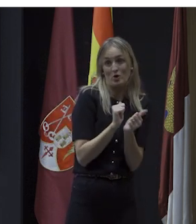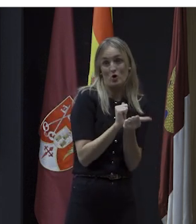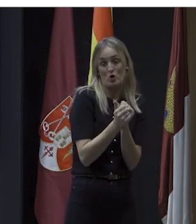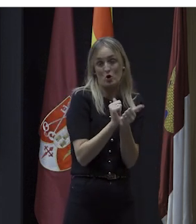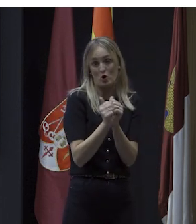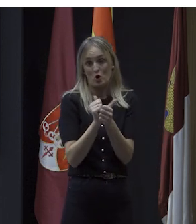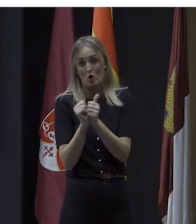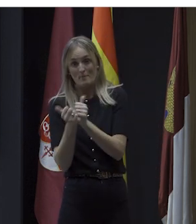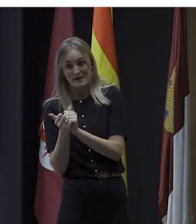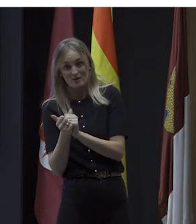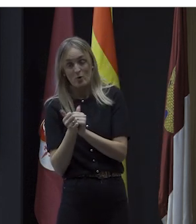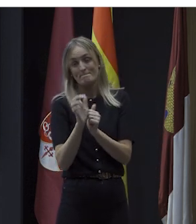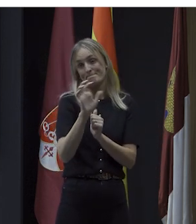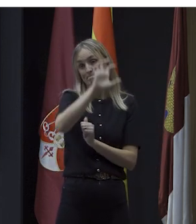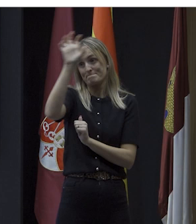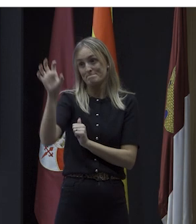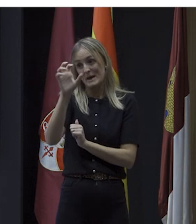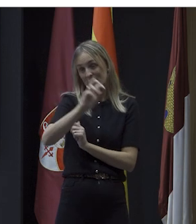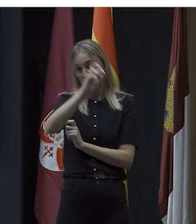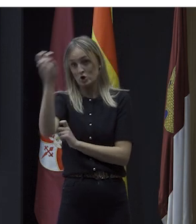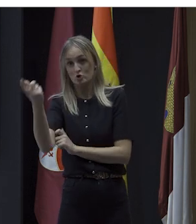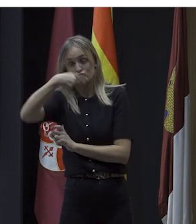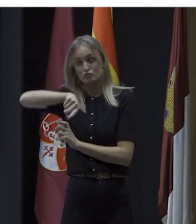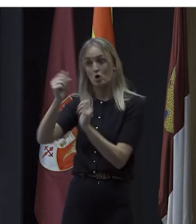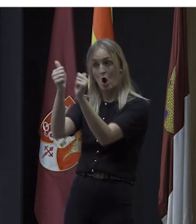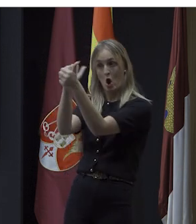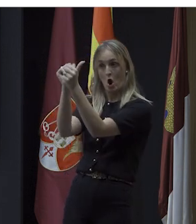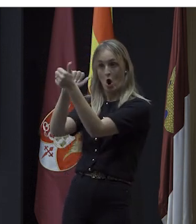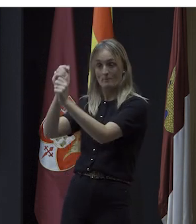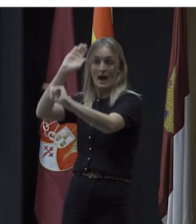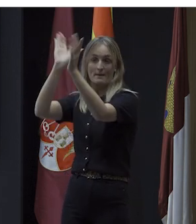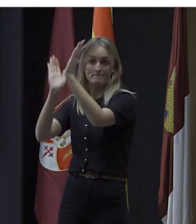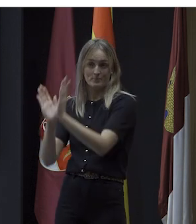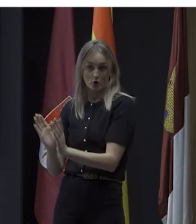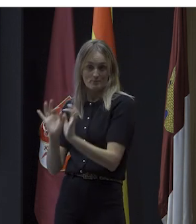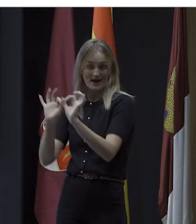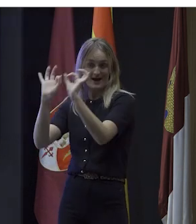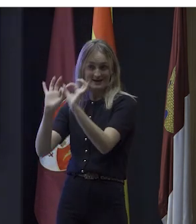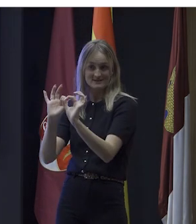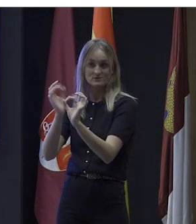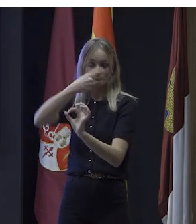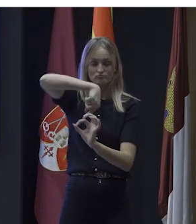trasladando a otros países, con lo cual nosotros lo único que tuvimos que hacer era copiar todo este tipo de programas y aplicarlos.